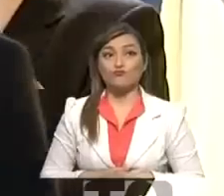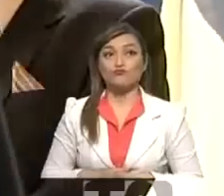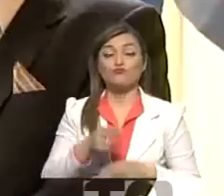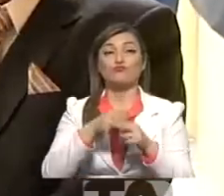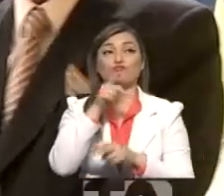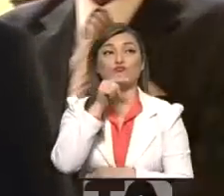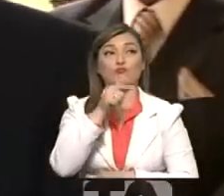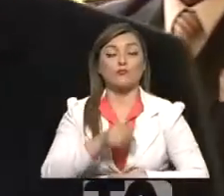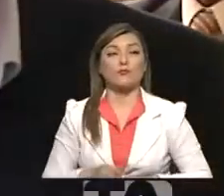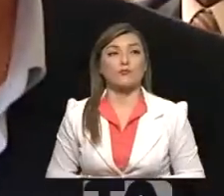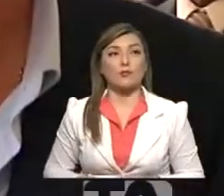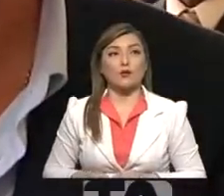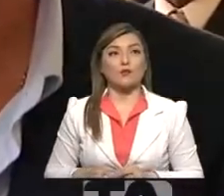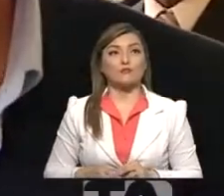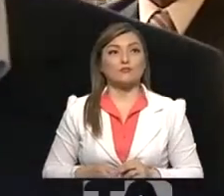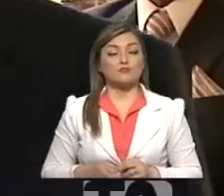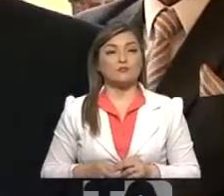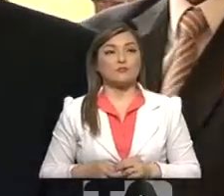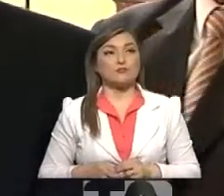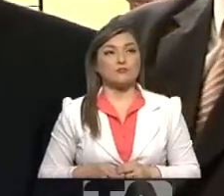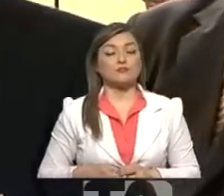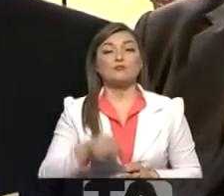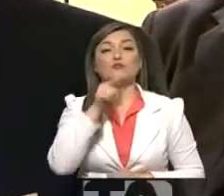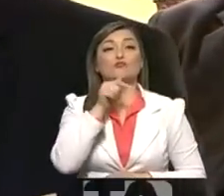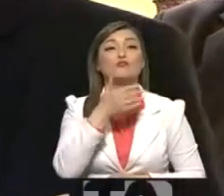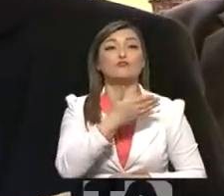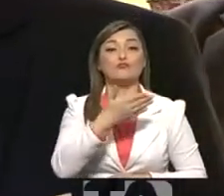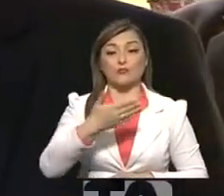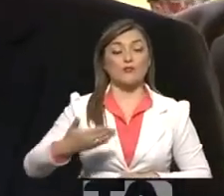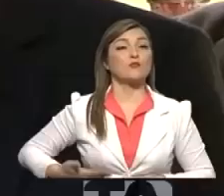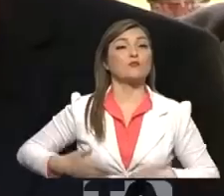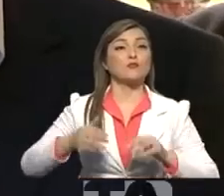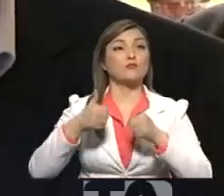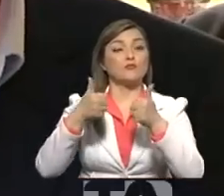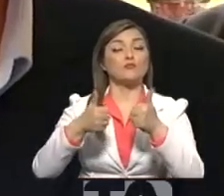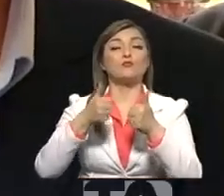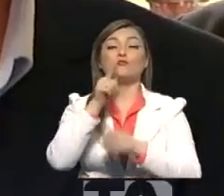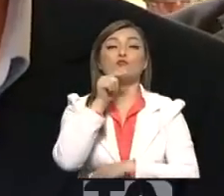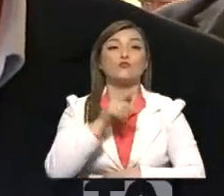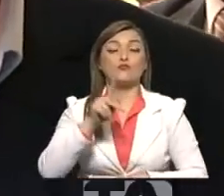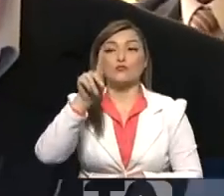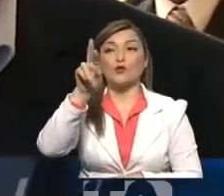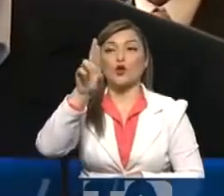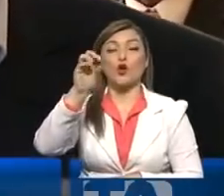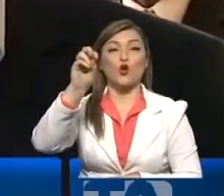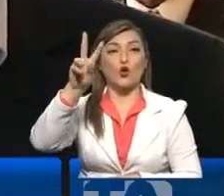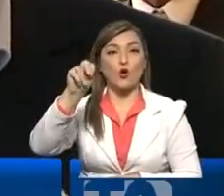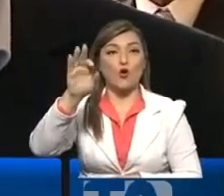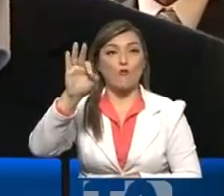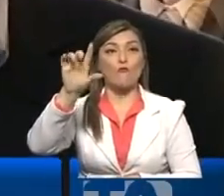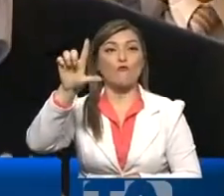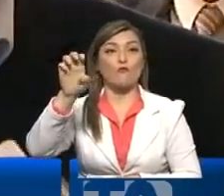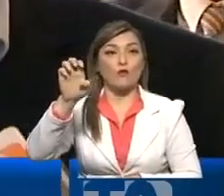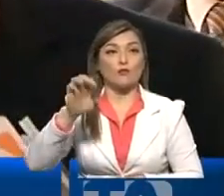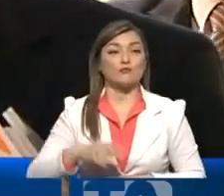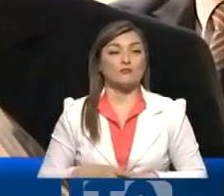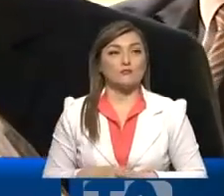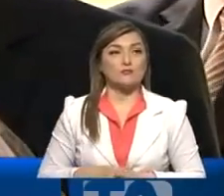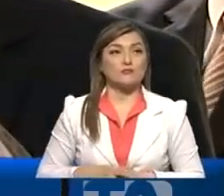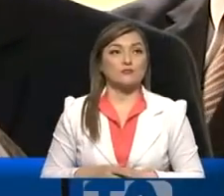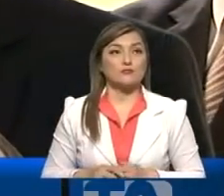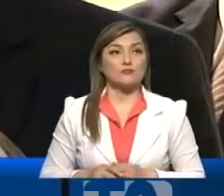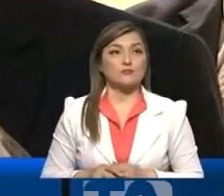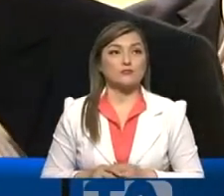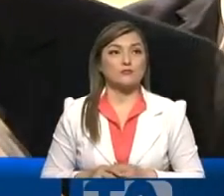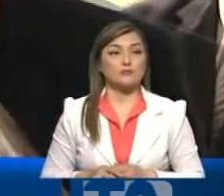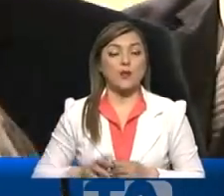nombres. ¿Quién es el candidato de usted a la presidencia de la Asamblea? El señor Kronfle. ¿Kronfle? Sí. ¿UNES? Ellos tienen la